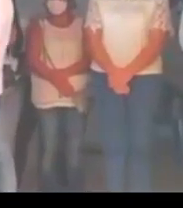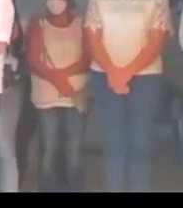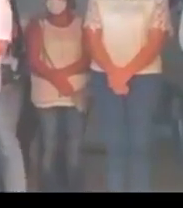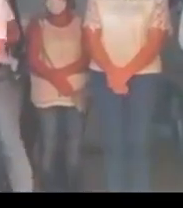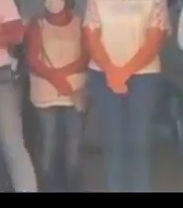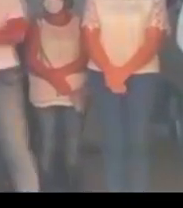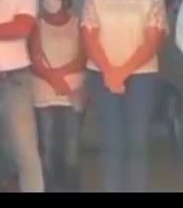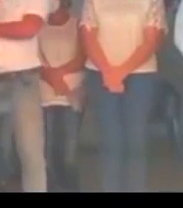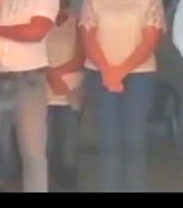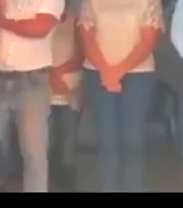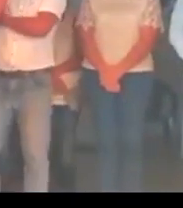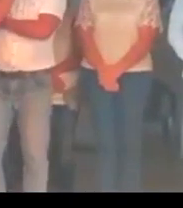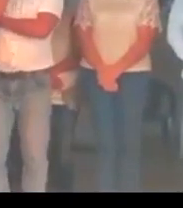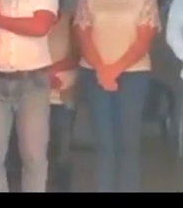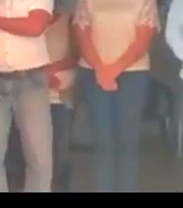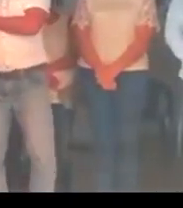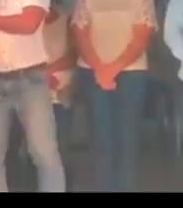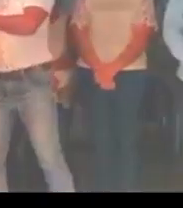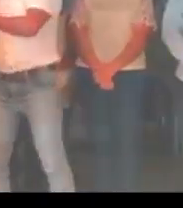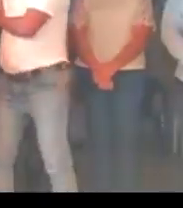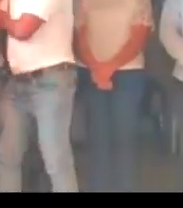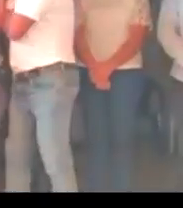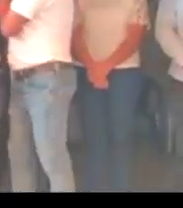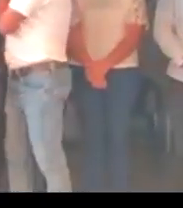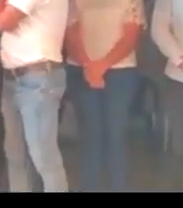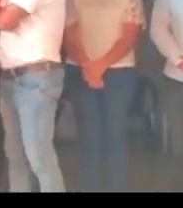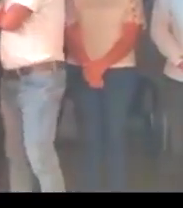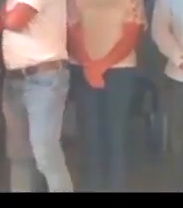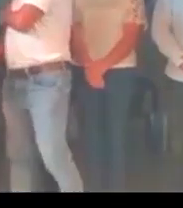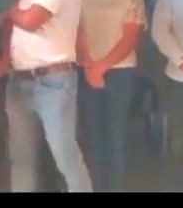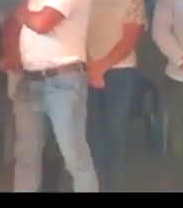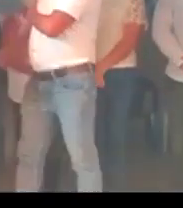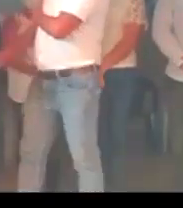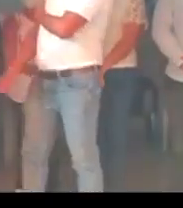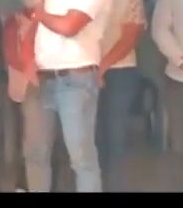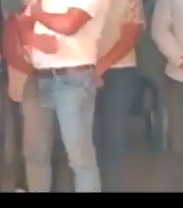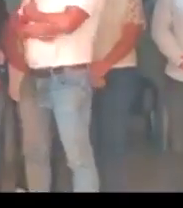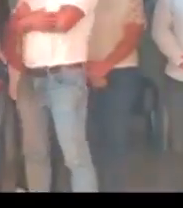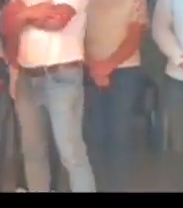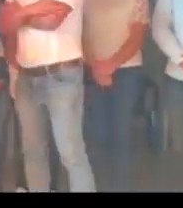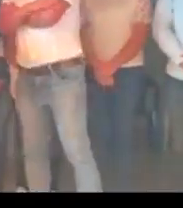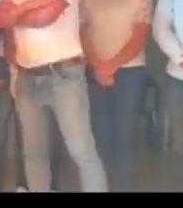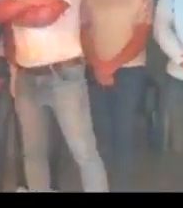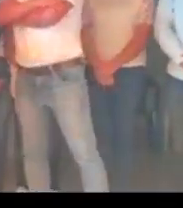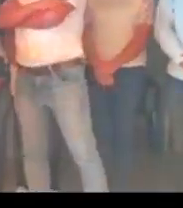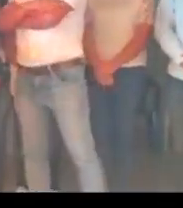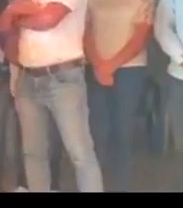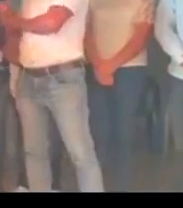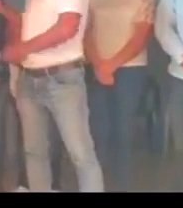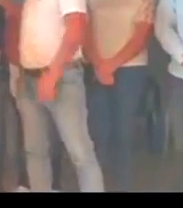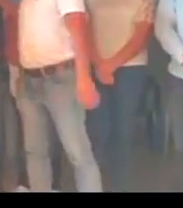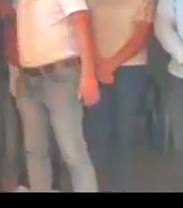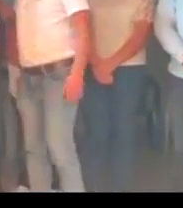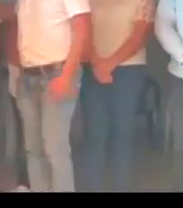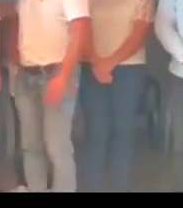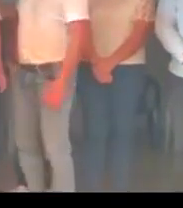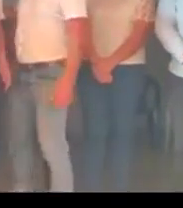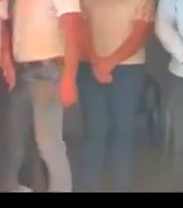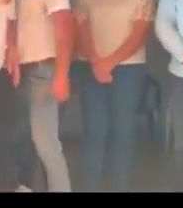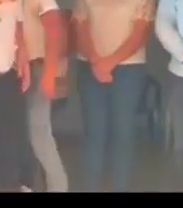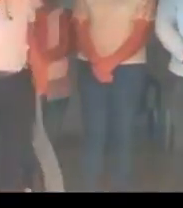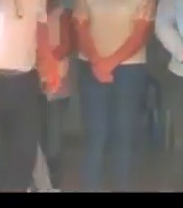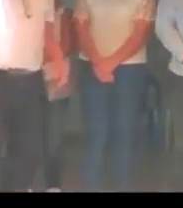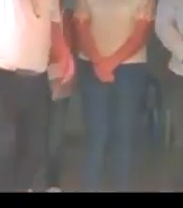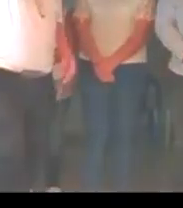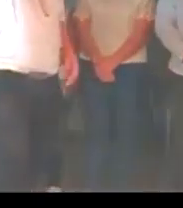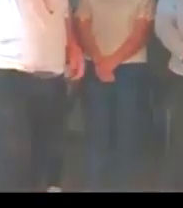Vamos a pedirle que nos comparta la experiencia de su gobierno, nuestro amigo, ya conocido por todos nosotros, al